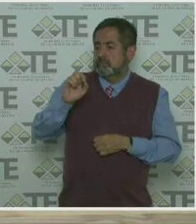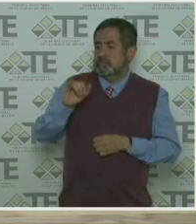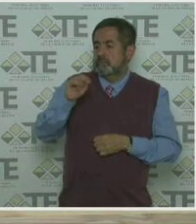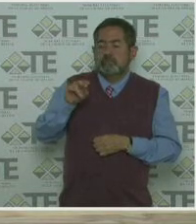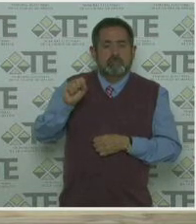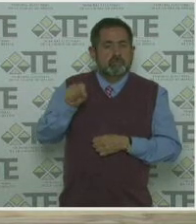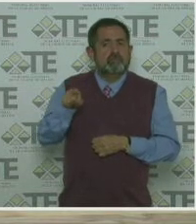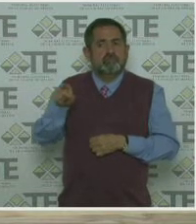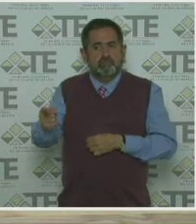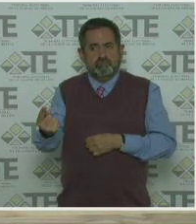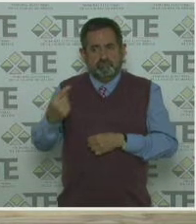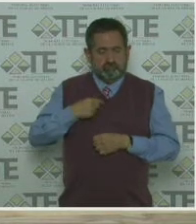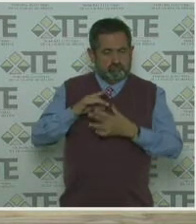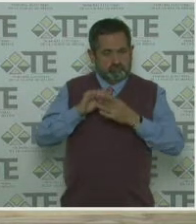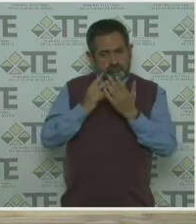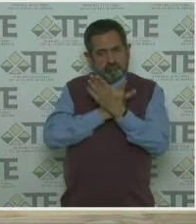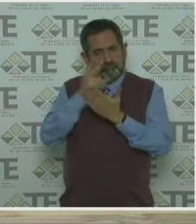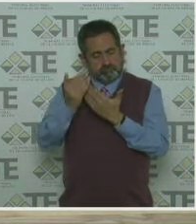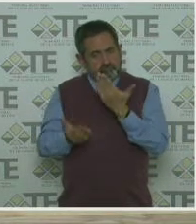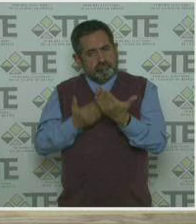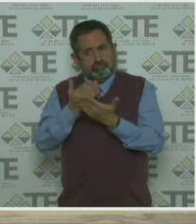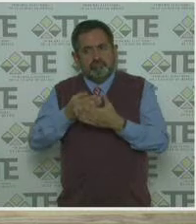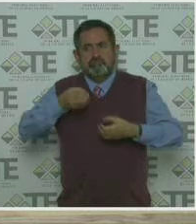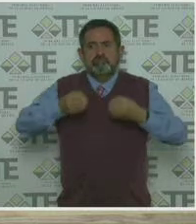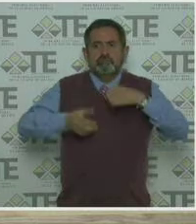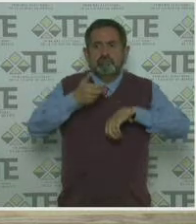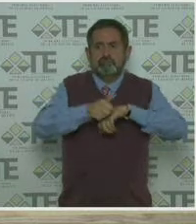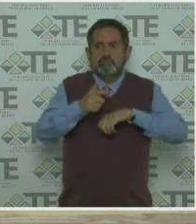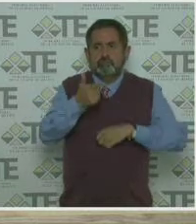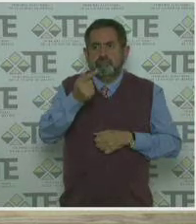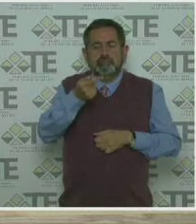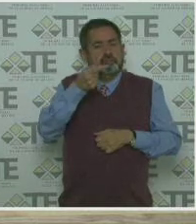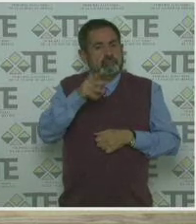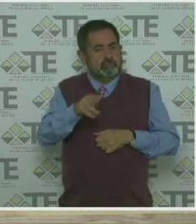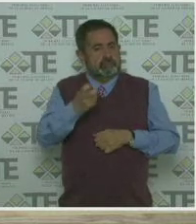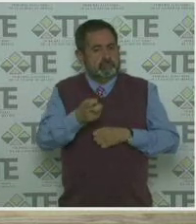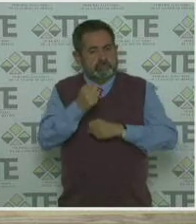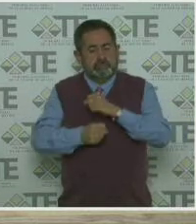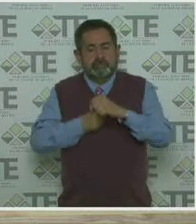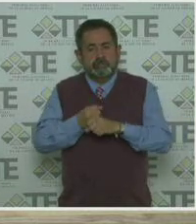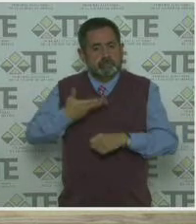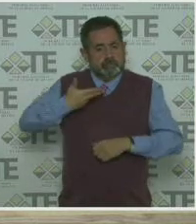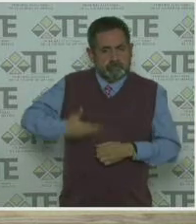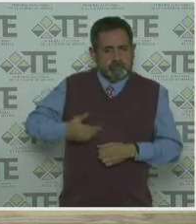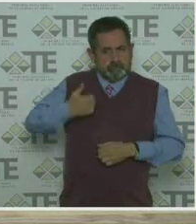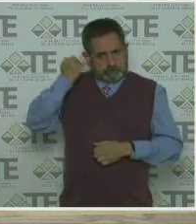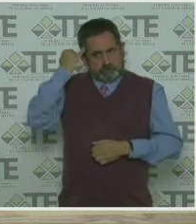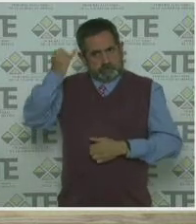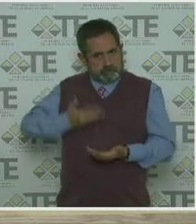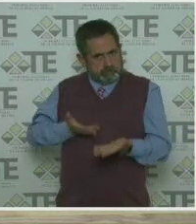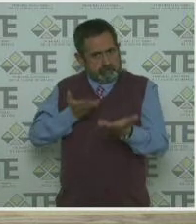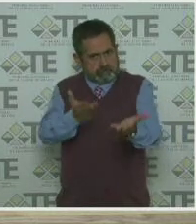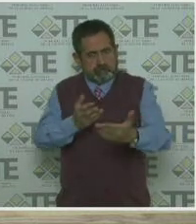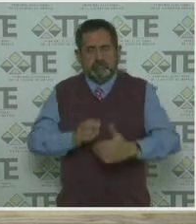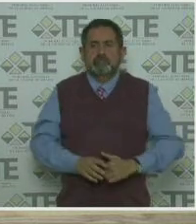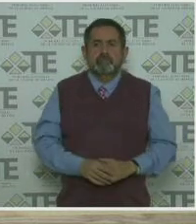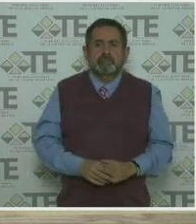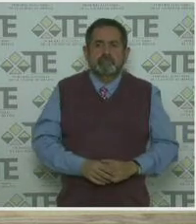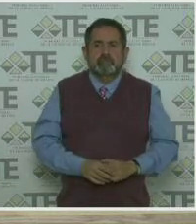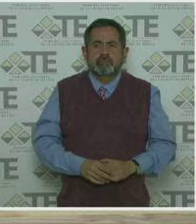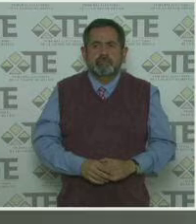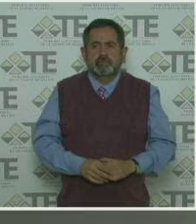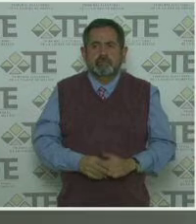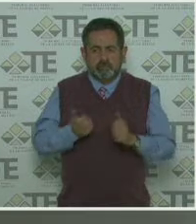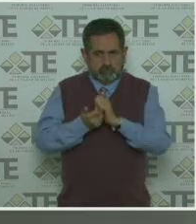Carrera dar cuenta con el proyecto de resolución del juicio electoral 79 de este año, que la ponencia a mi cargo pone a consideración del Pleno. Con